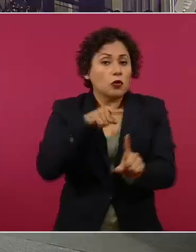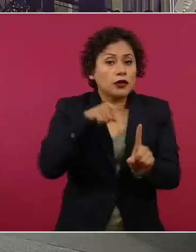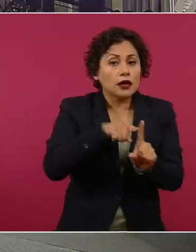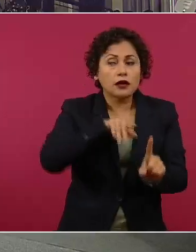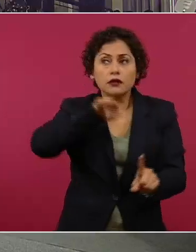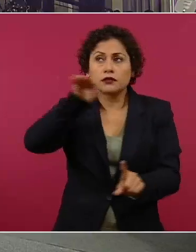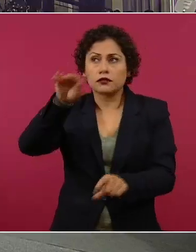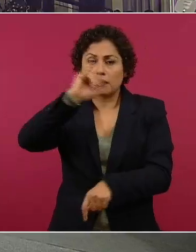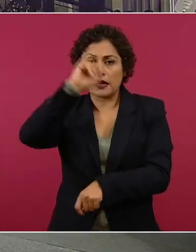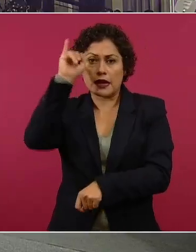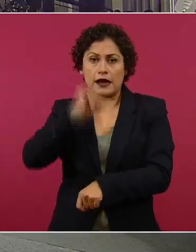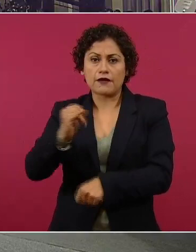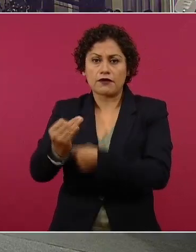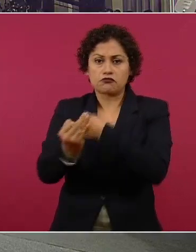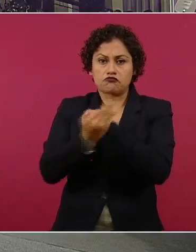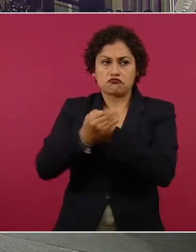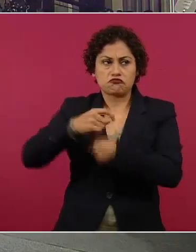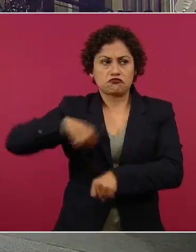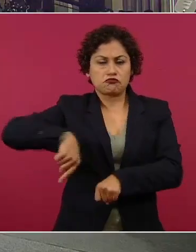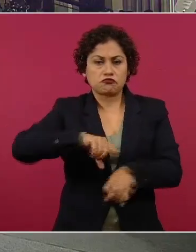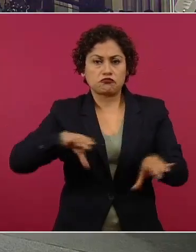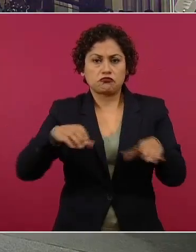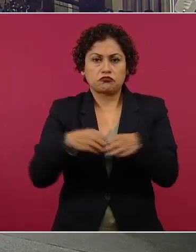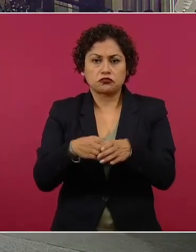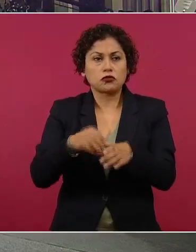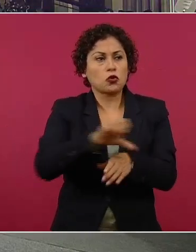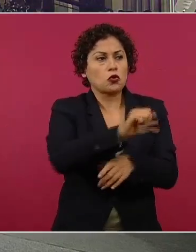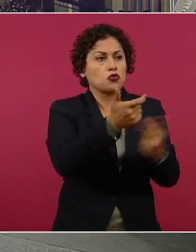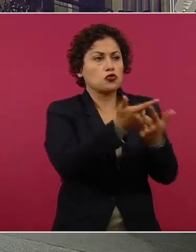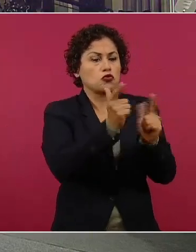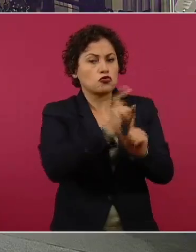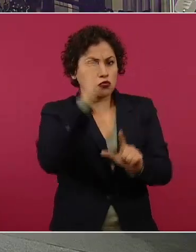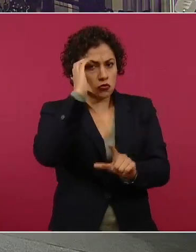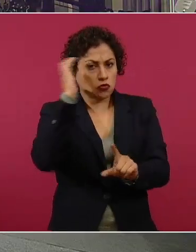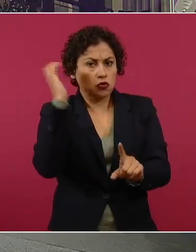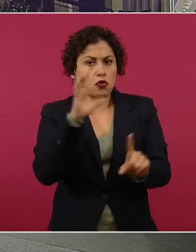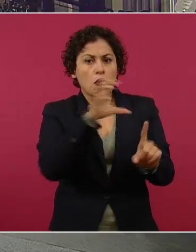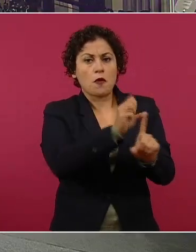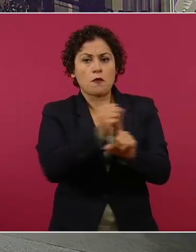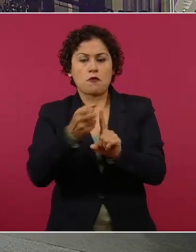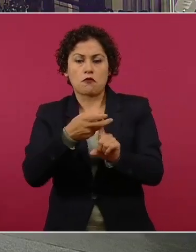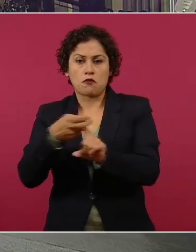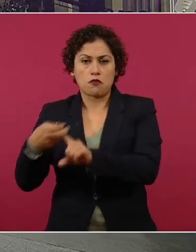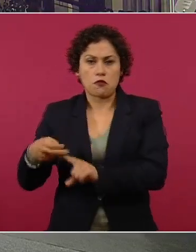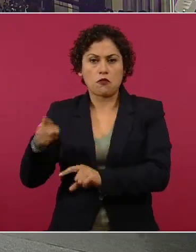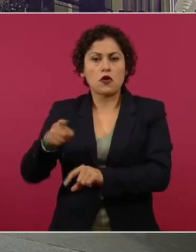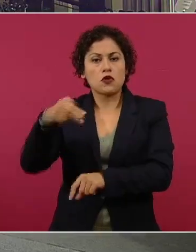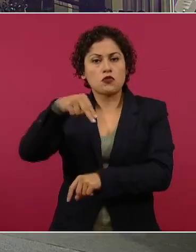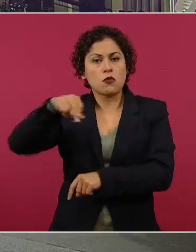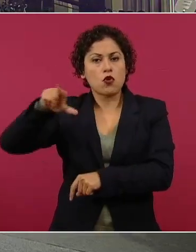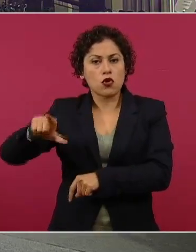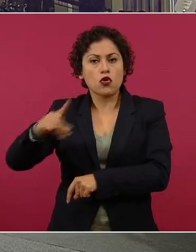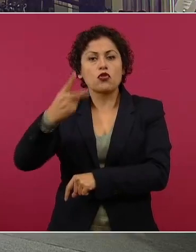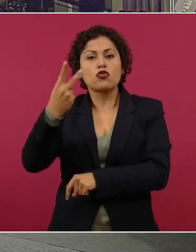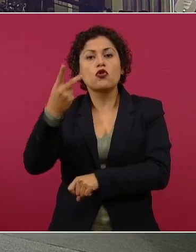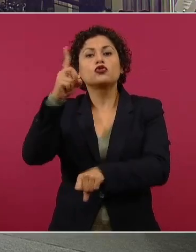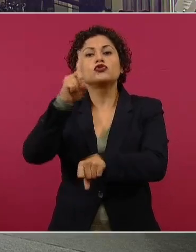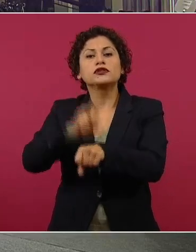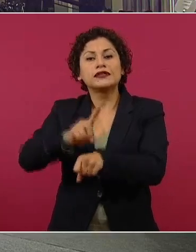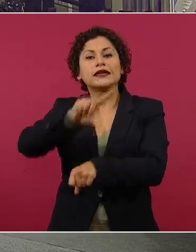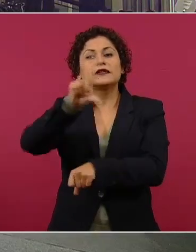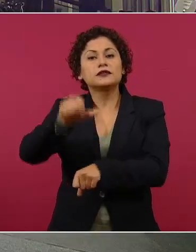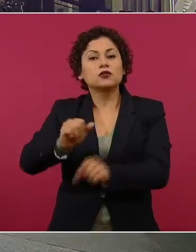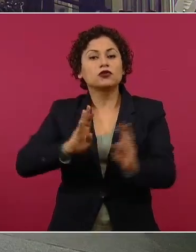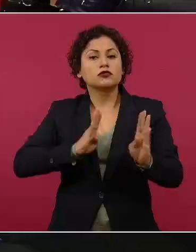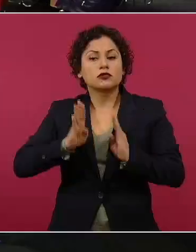medidas de seguridad para el personal, fue llevado por los delincuentes a un rancho en Nuevo León, donde 2 días después entró el ejército y, como dijo el